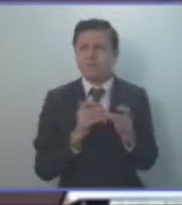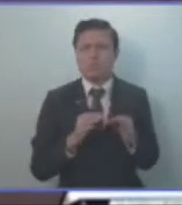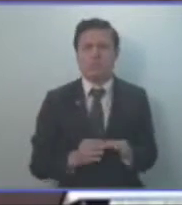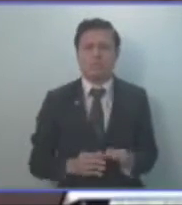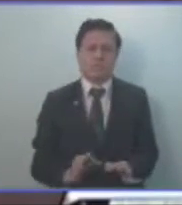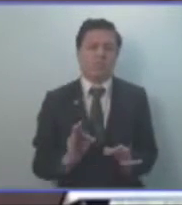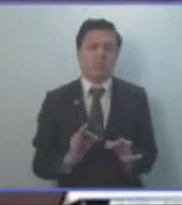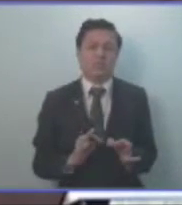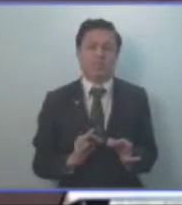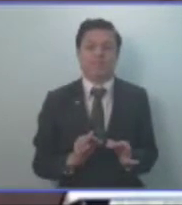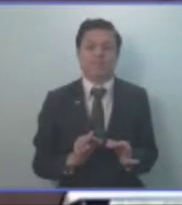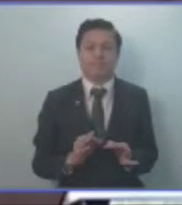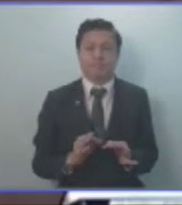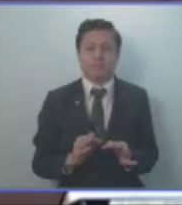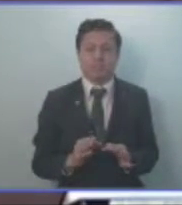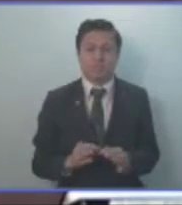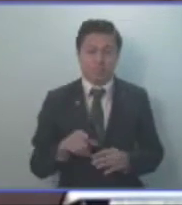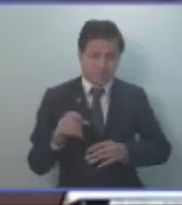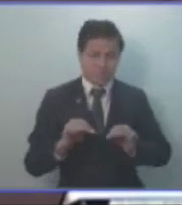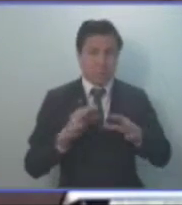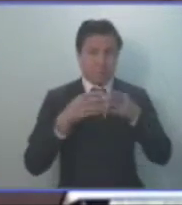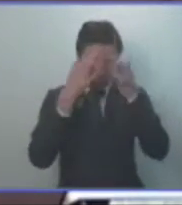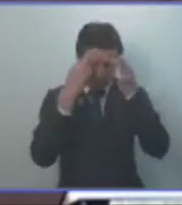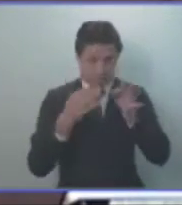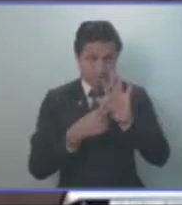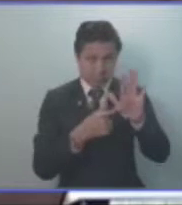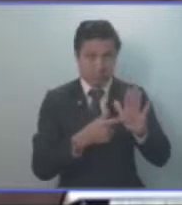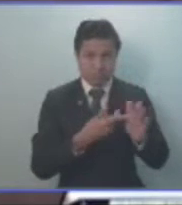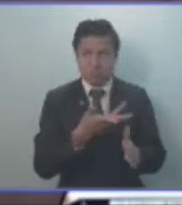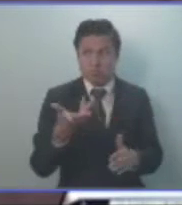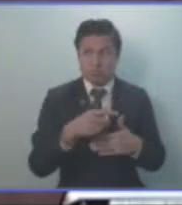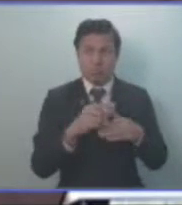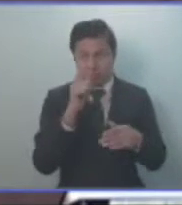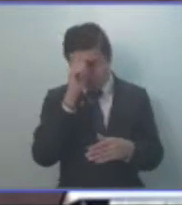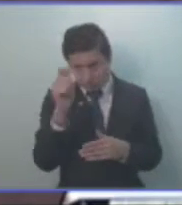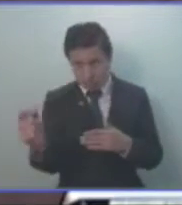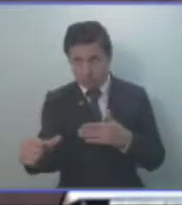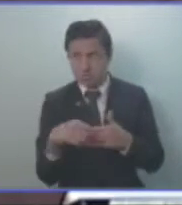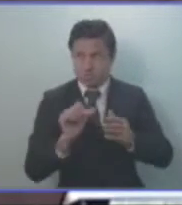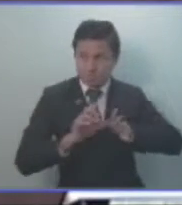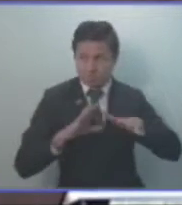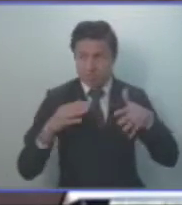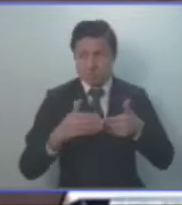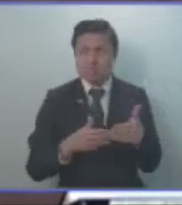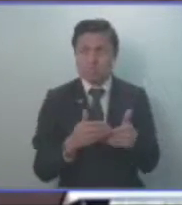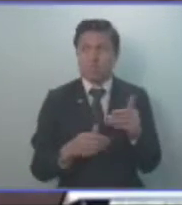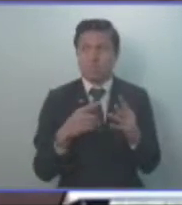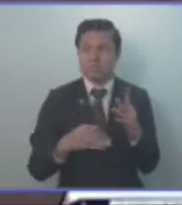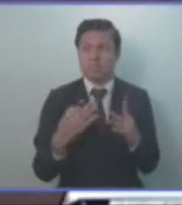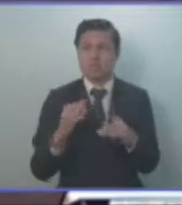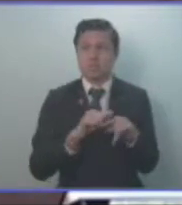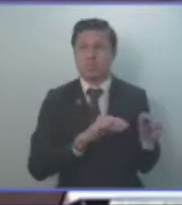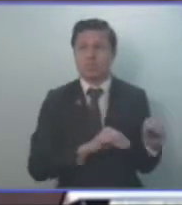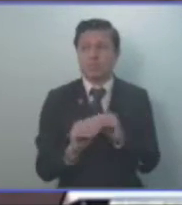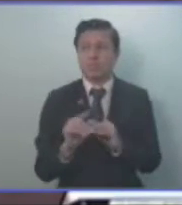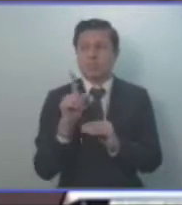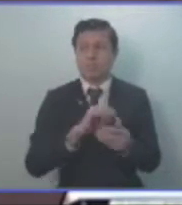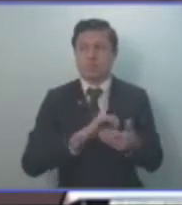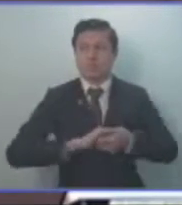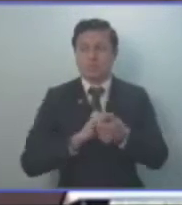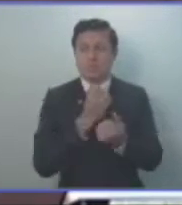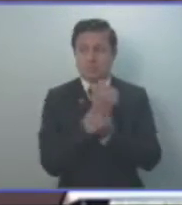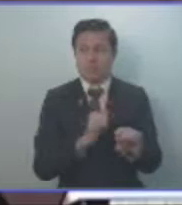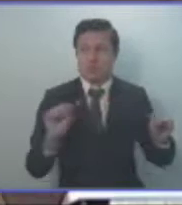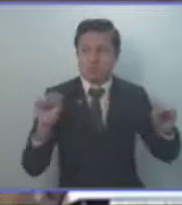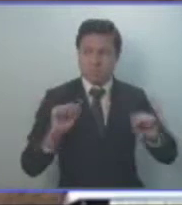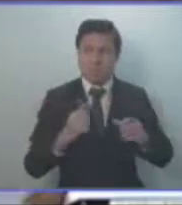sus modalidades. Así el dictamen que se hace del conocimiento del Honorable Pleno Legislativo para los efectos legales pertinentes. Dios,